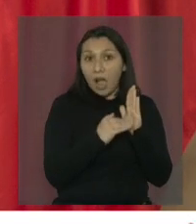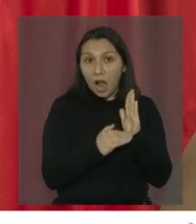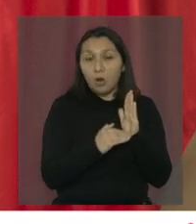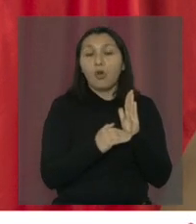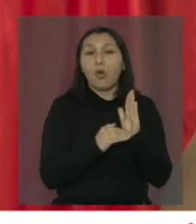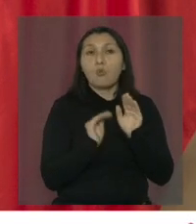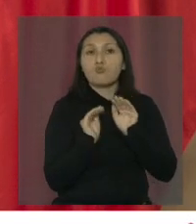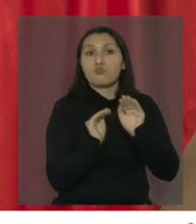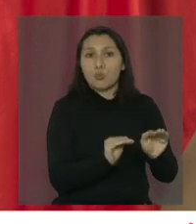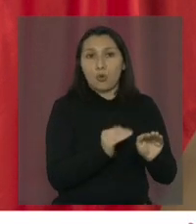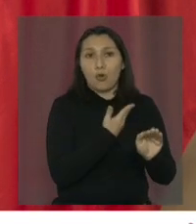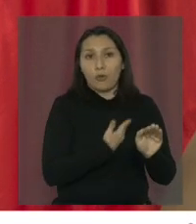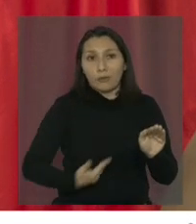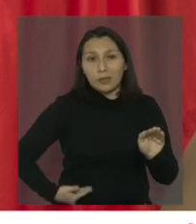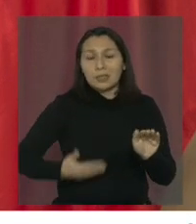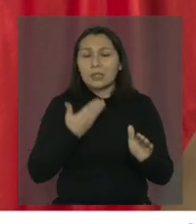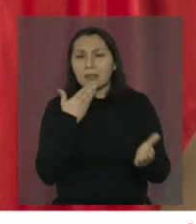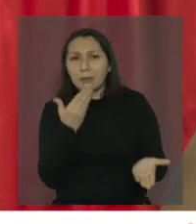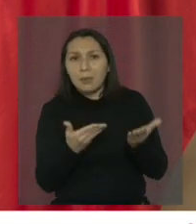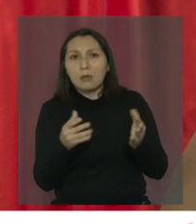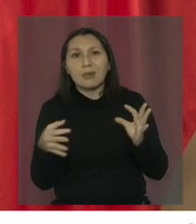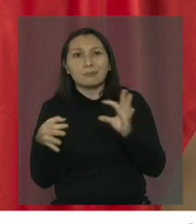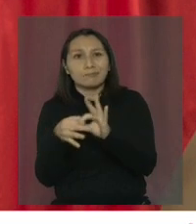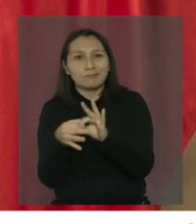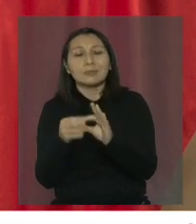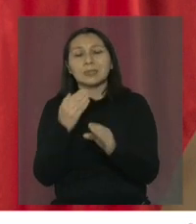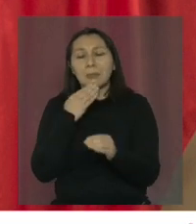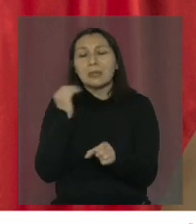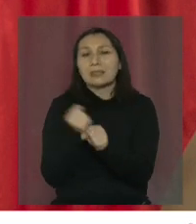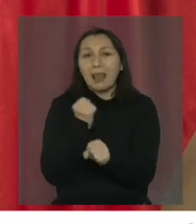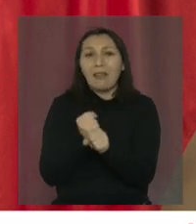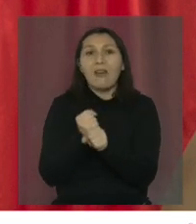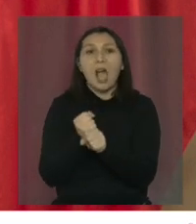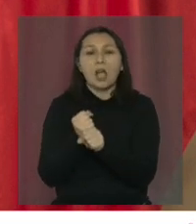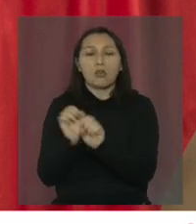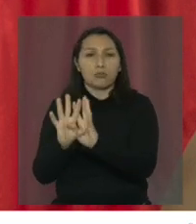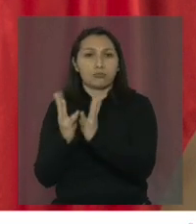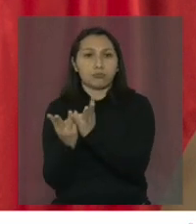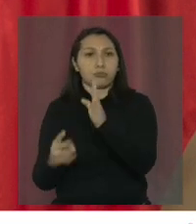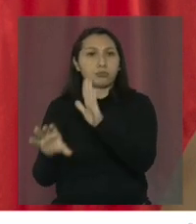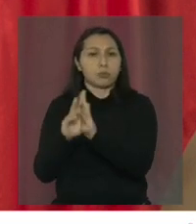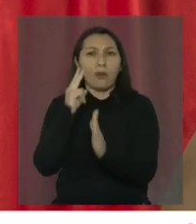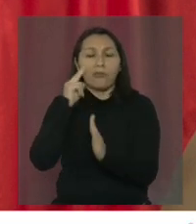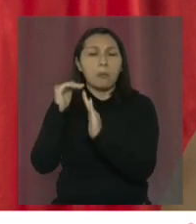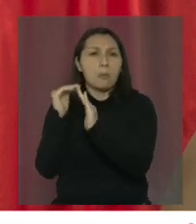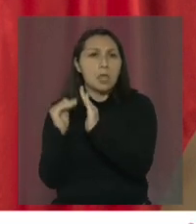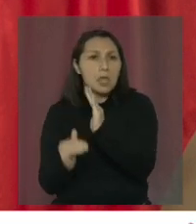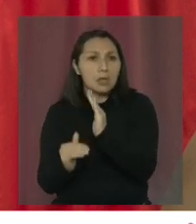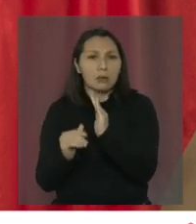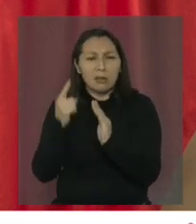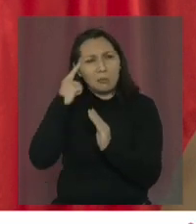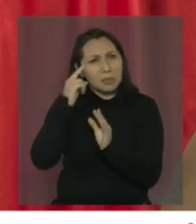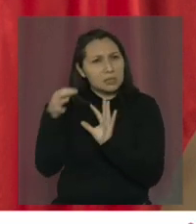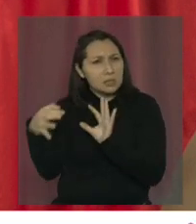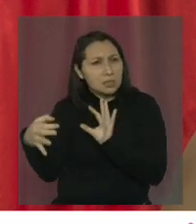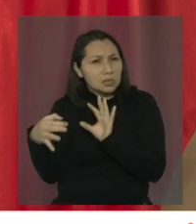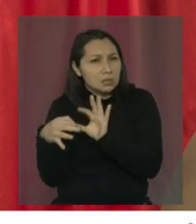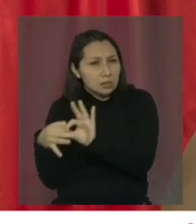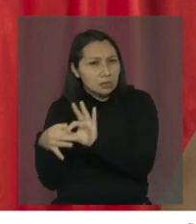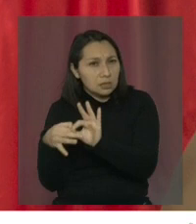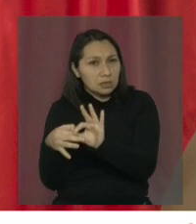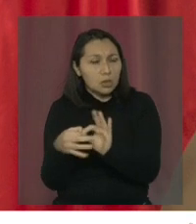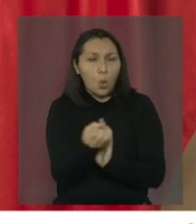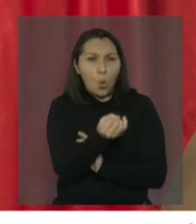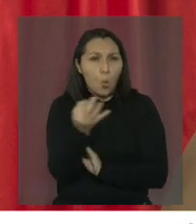con el trabajo también y la caída naturalmente del trabajo de la convención ustedes lo ven así que hay una mancomunión precisamente entre